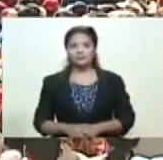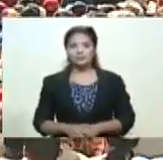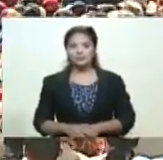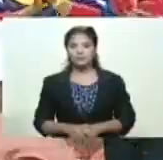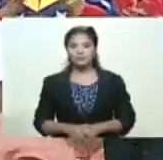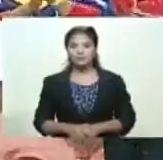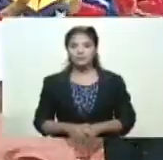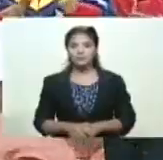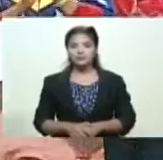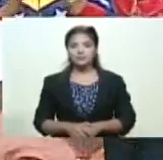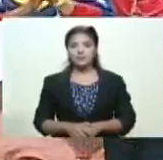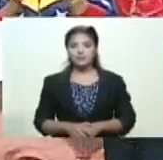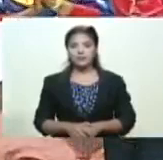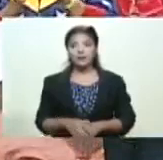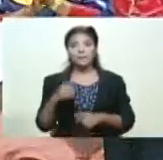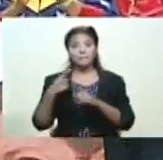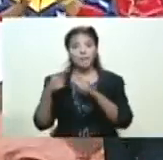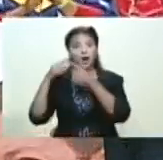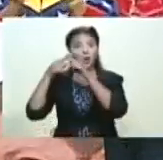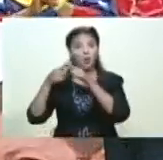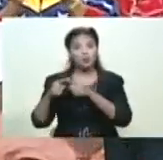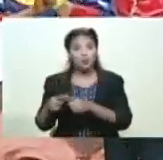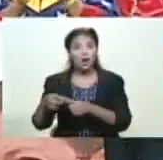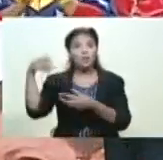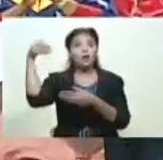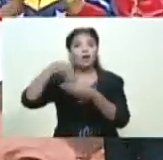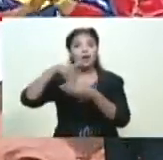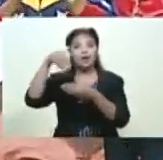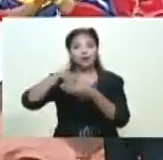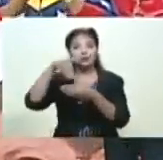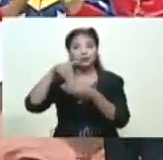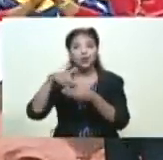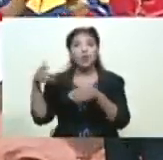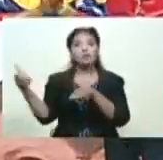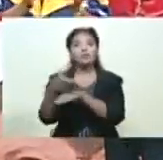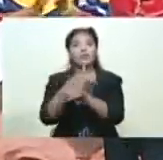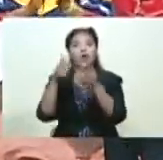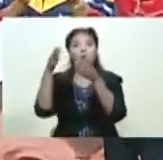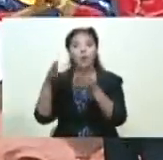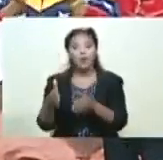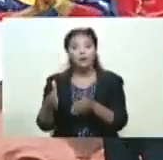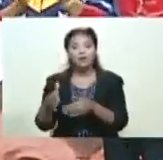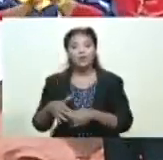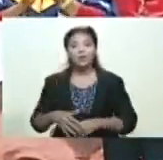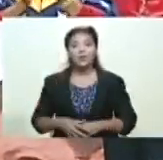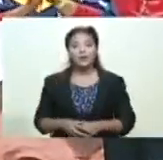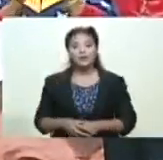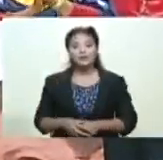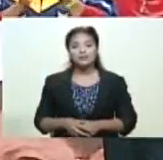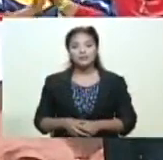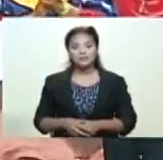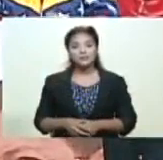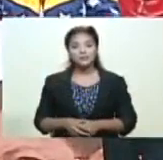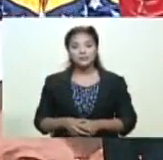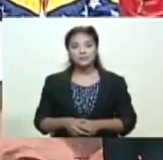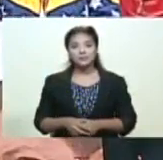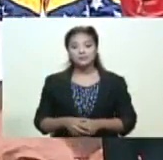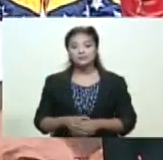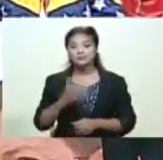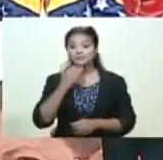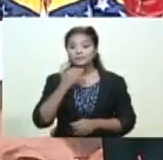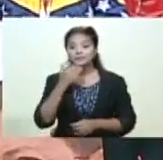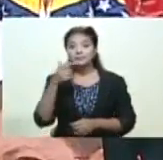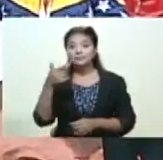Y si contamos las elecciones de gobernadores y gobernadoras que vamos